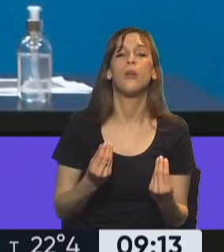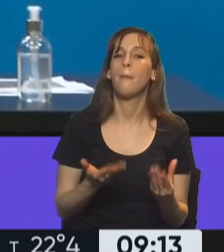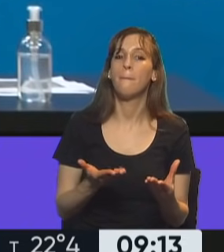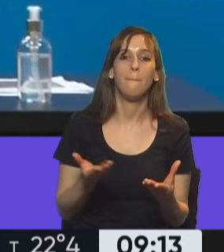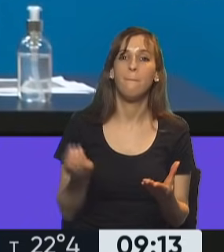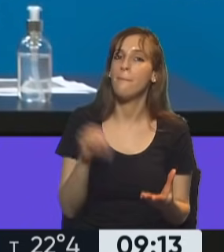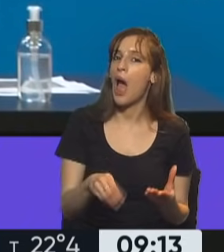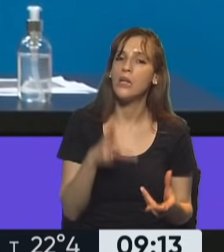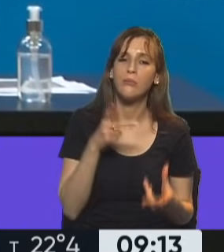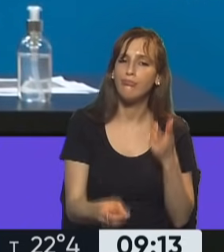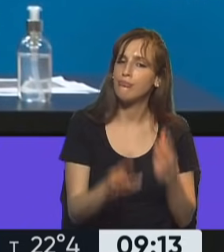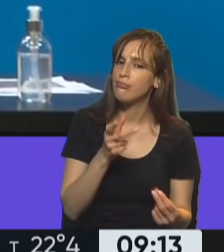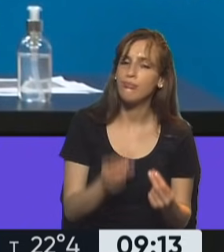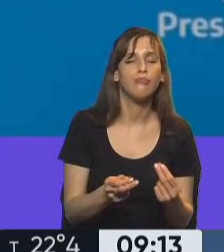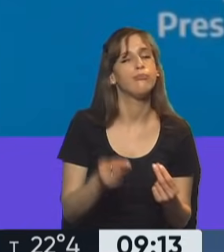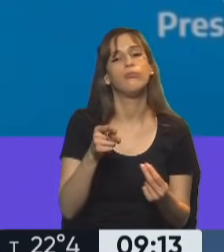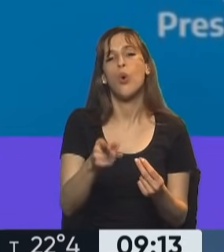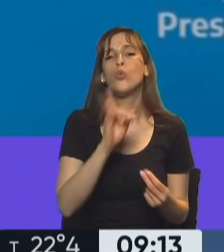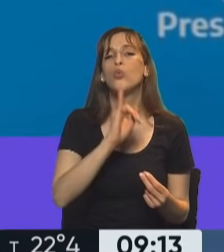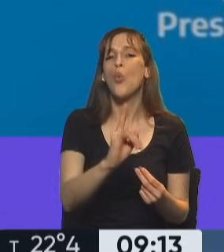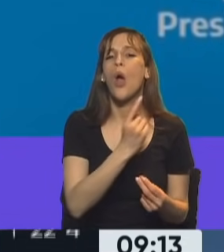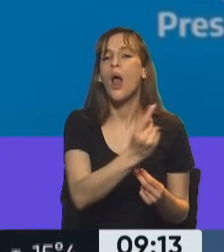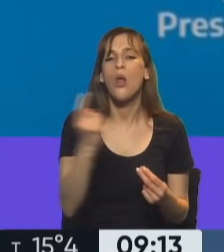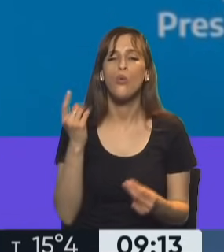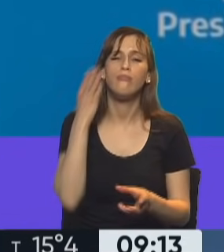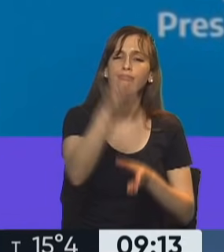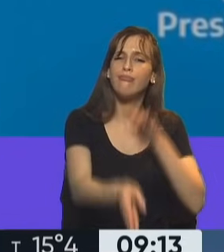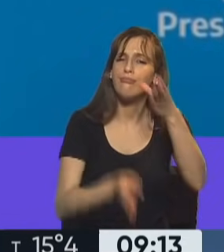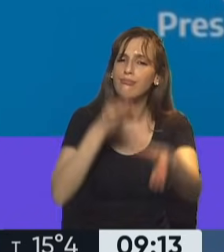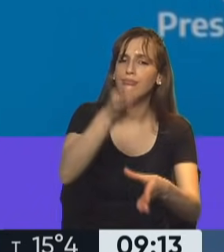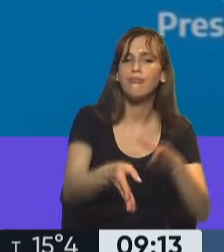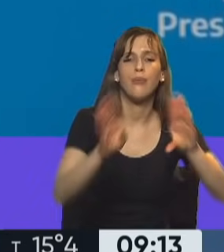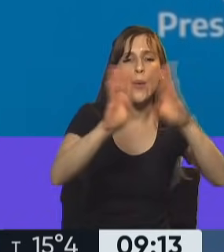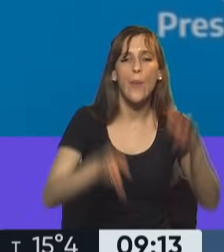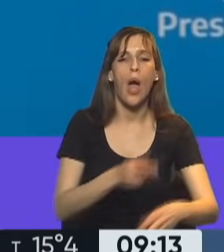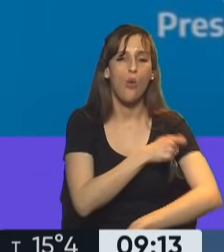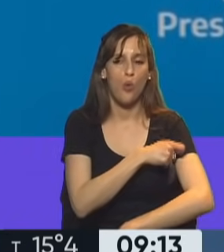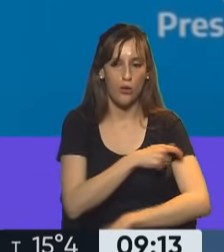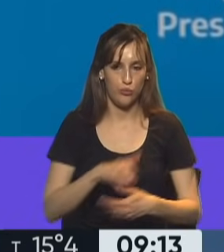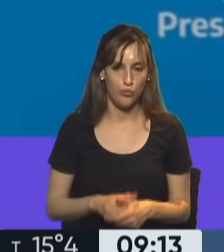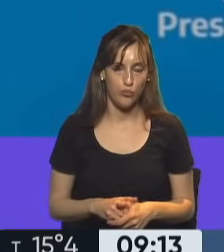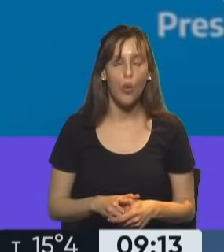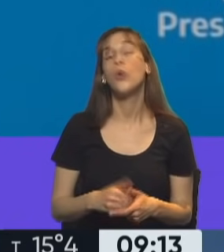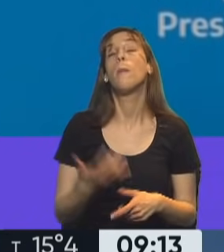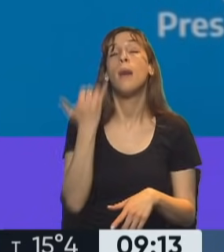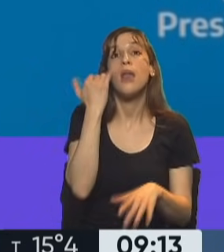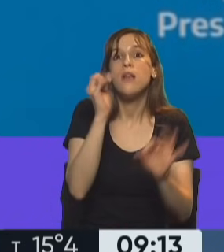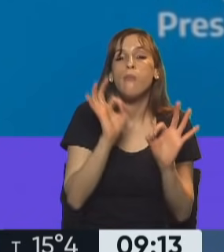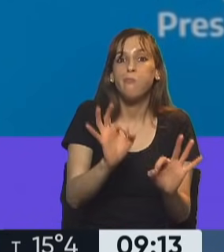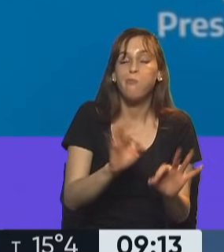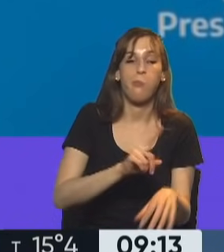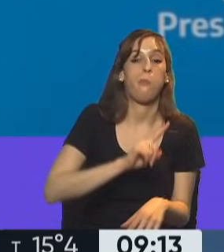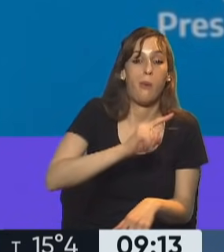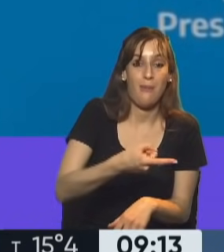vacunación, acercarse a los vacunatorios. Tenemos las dosis disponibles para completar todos los esquemas de vacunación de quienes lo han